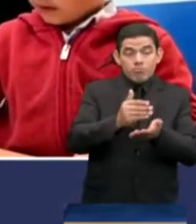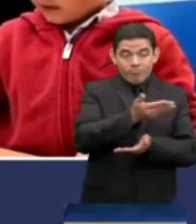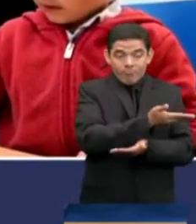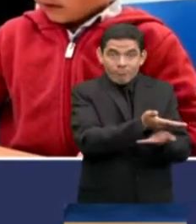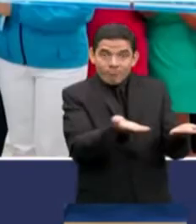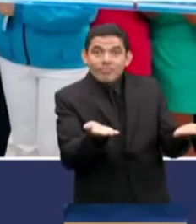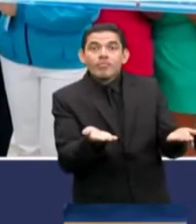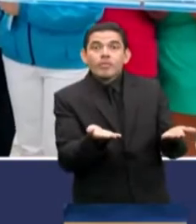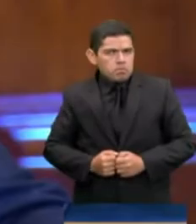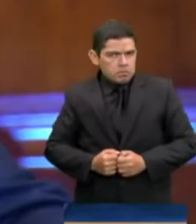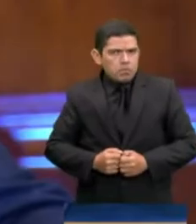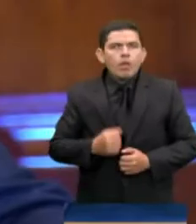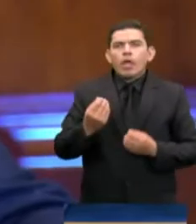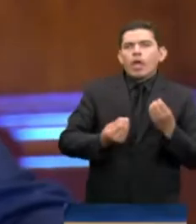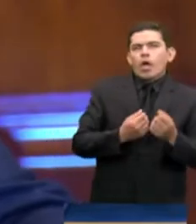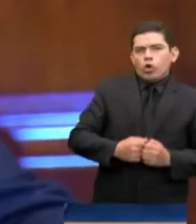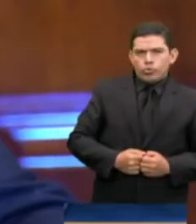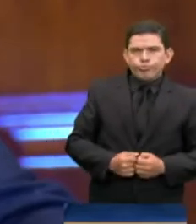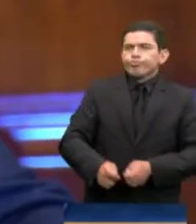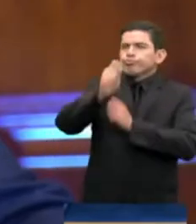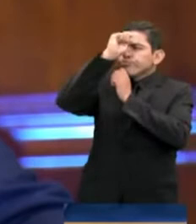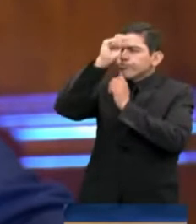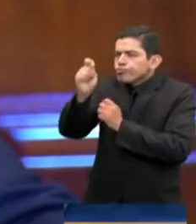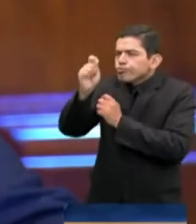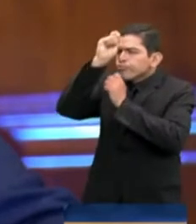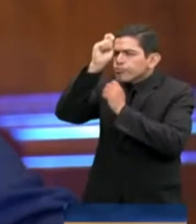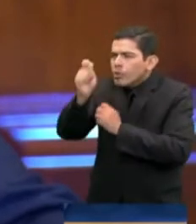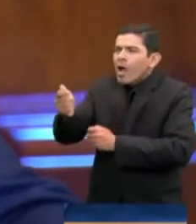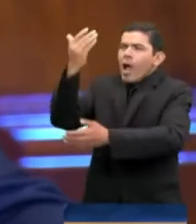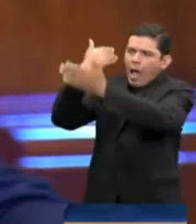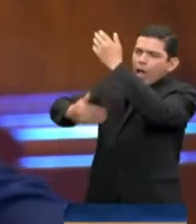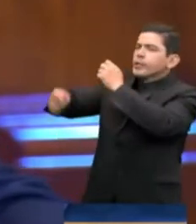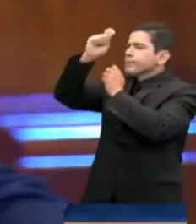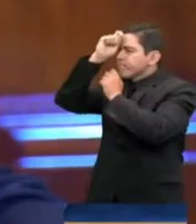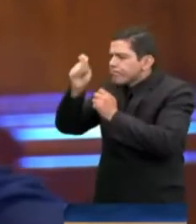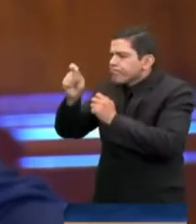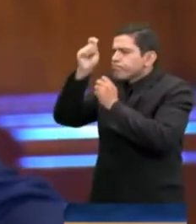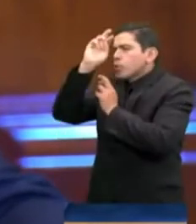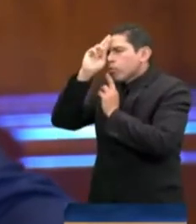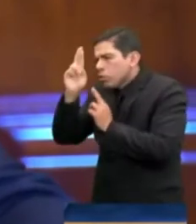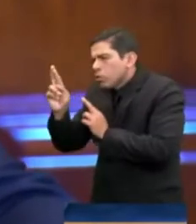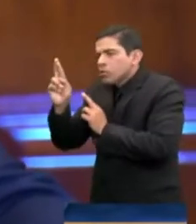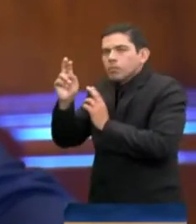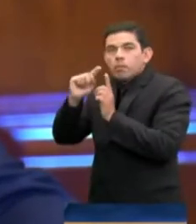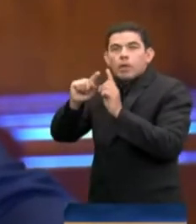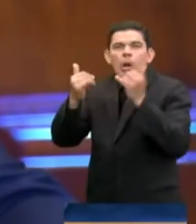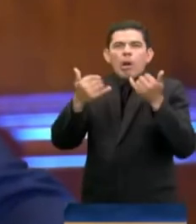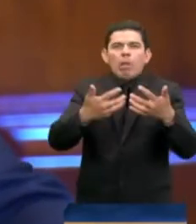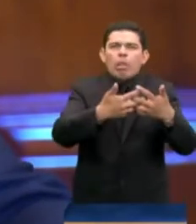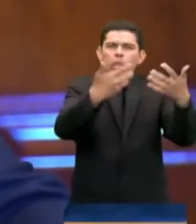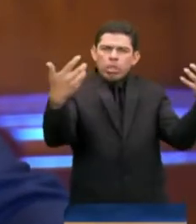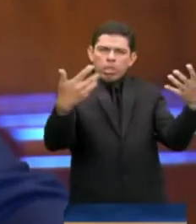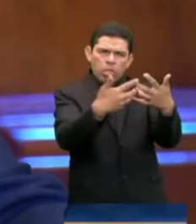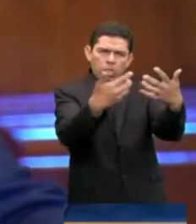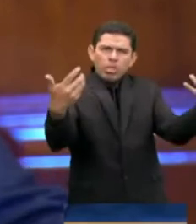con atención médica. Rendir tributo a los héroes de ayer, si no nos unimos para